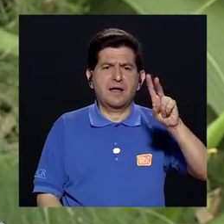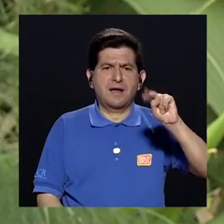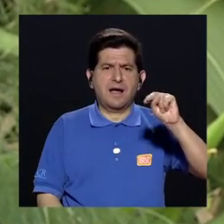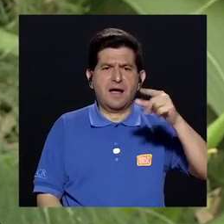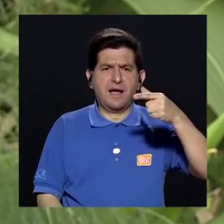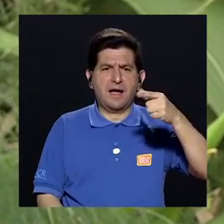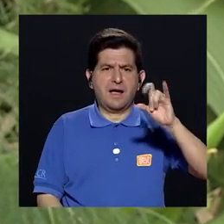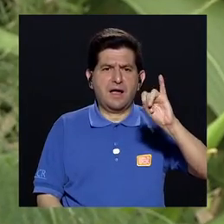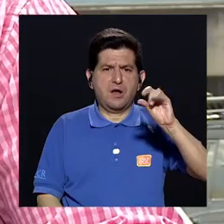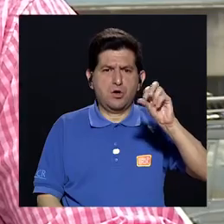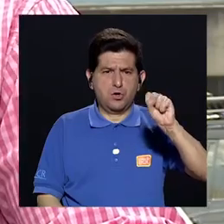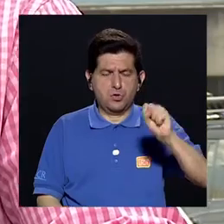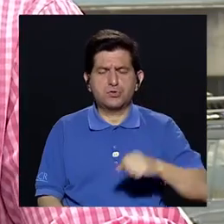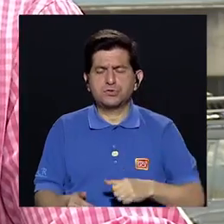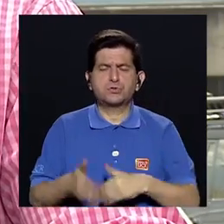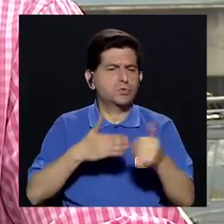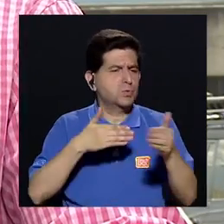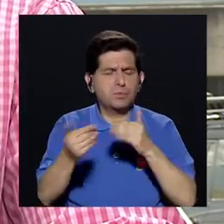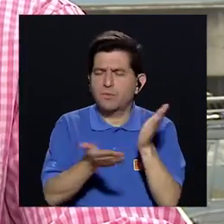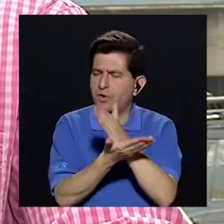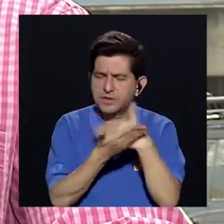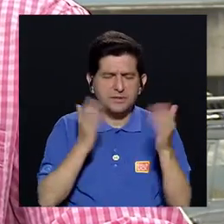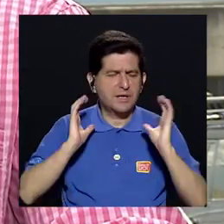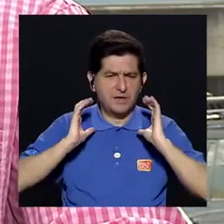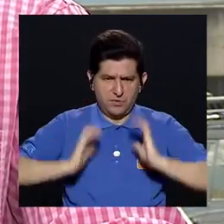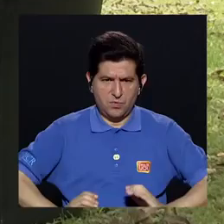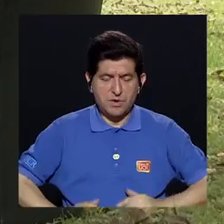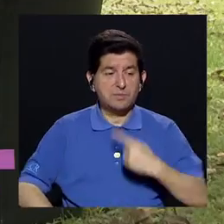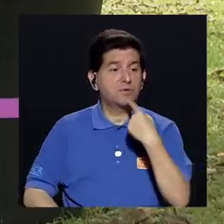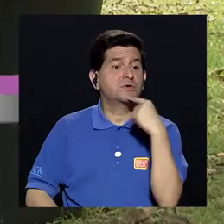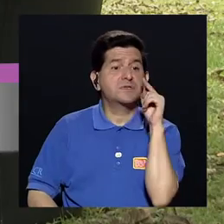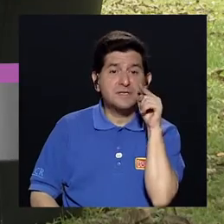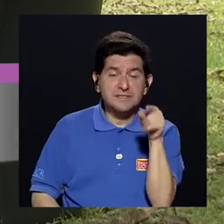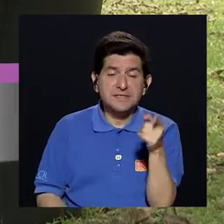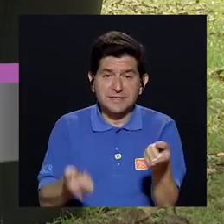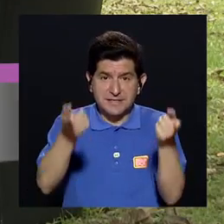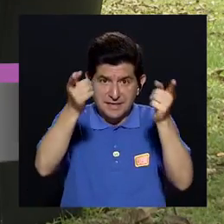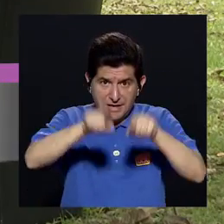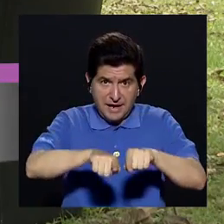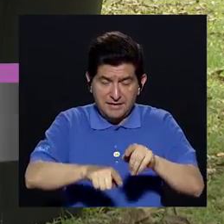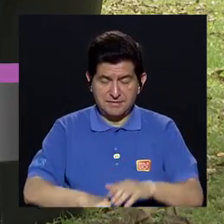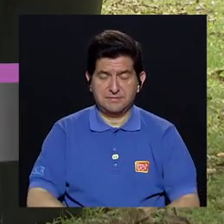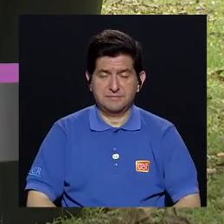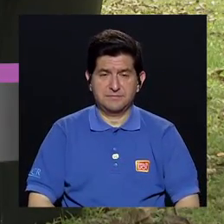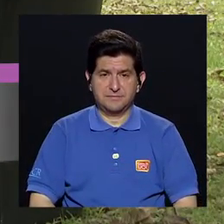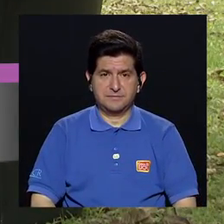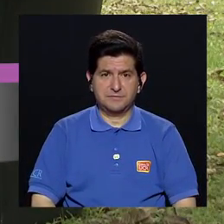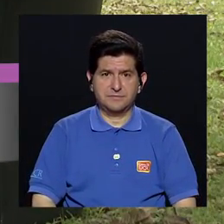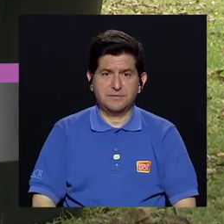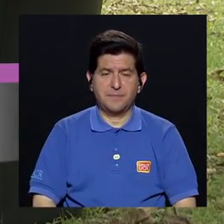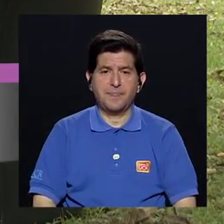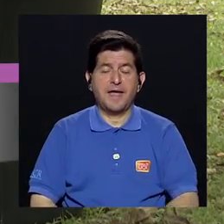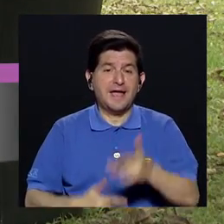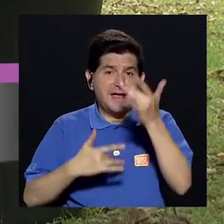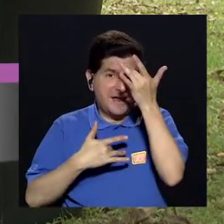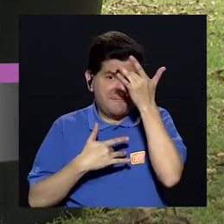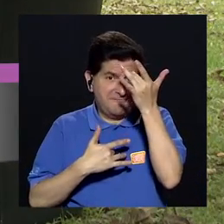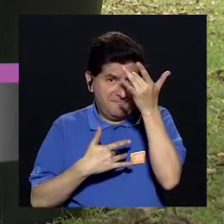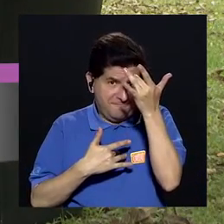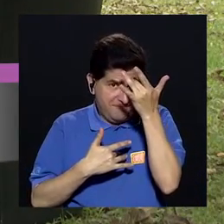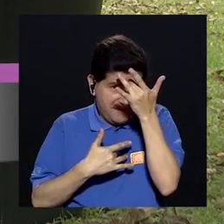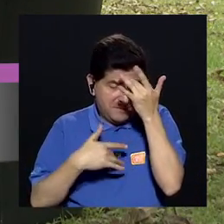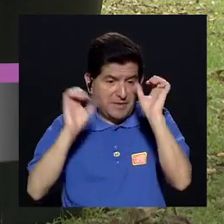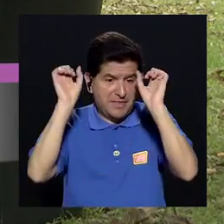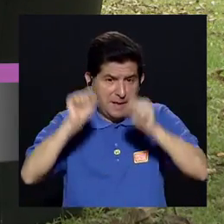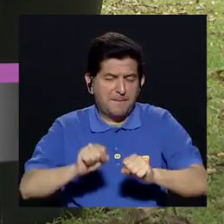cualquier órgano Por eso se le llama, que es una enfermedad